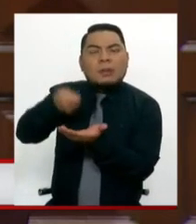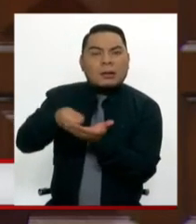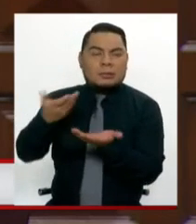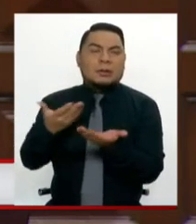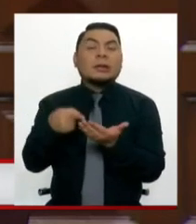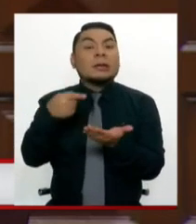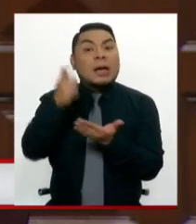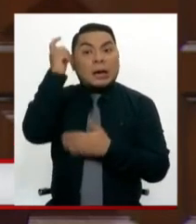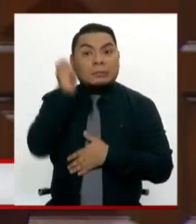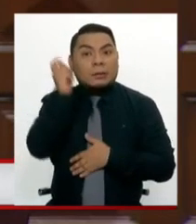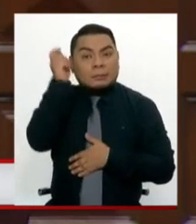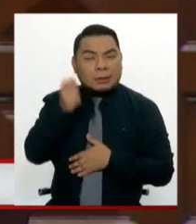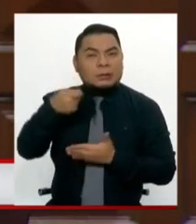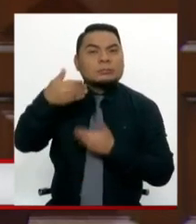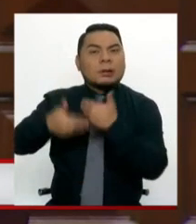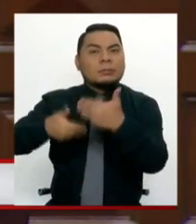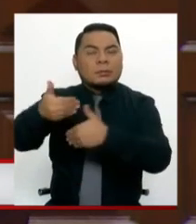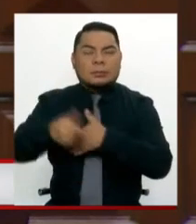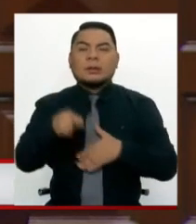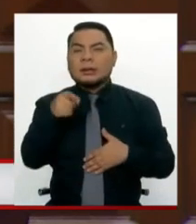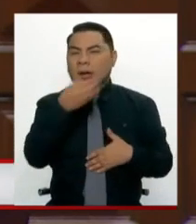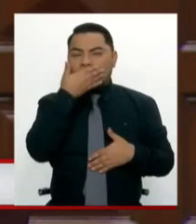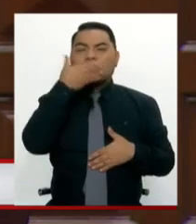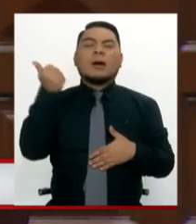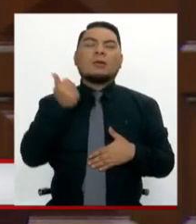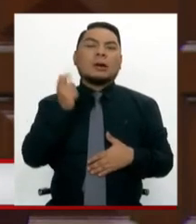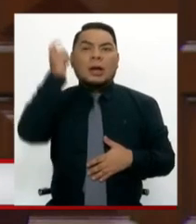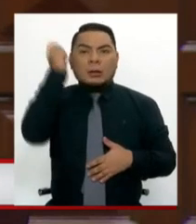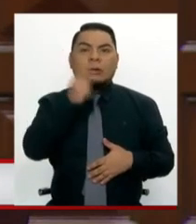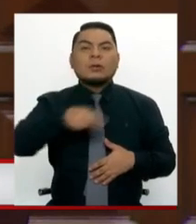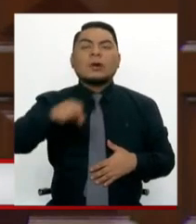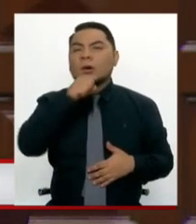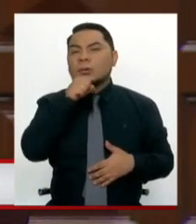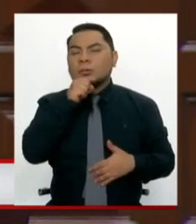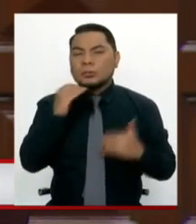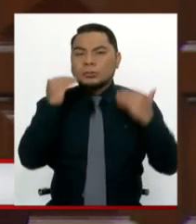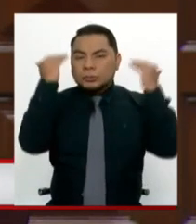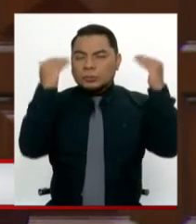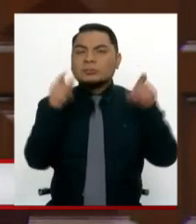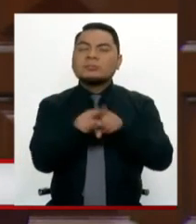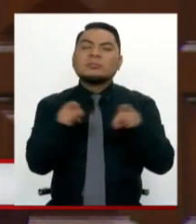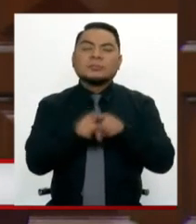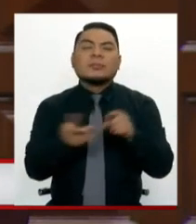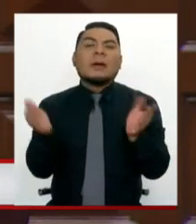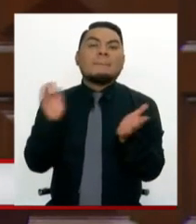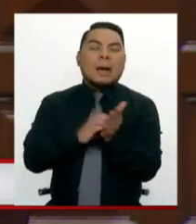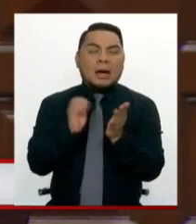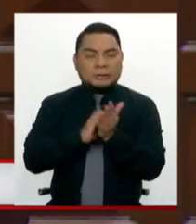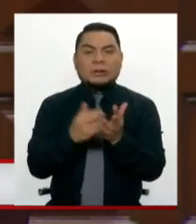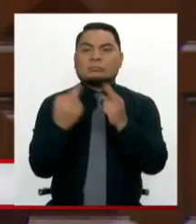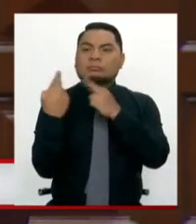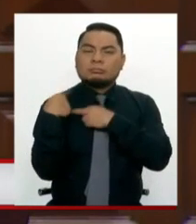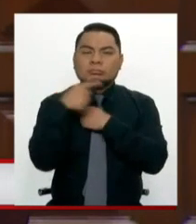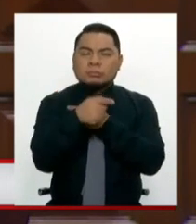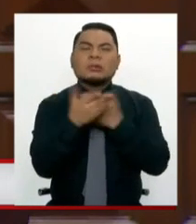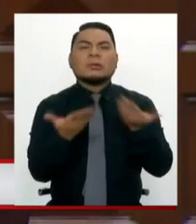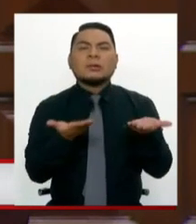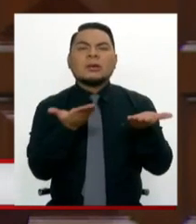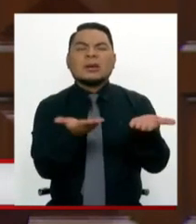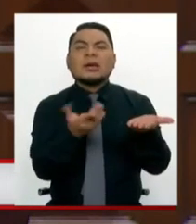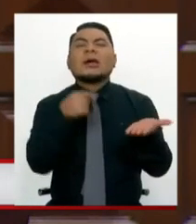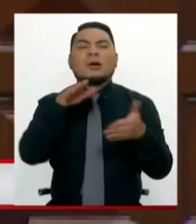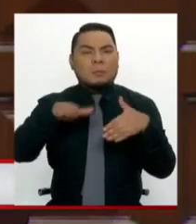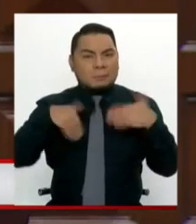sistema pensionario brinde mejores pensiones a los jubilados y generar mayor competencia, de modo que se